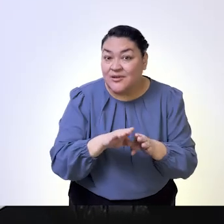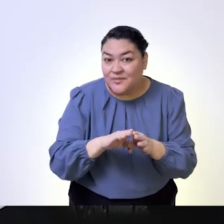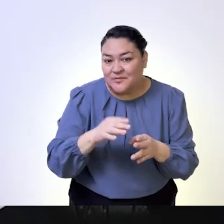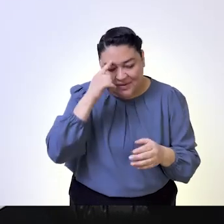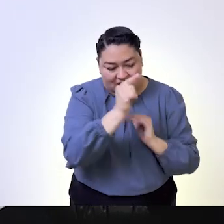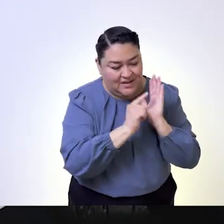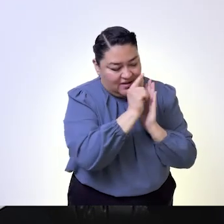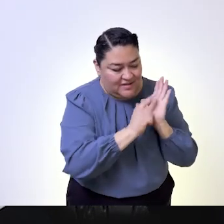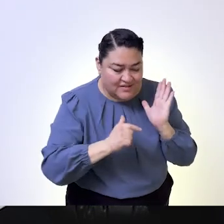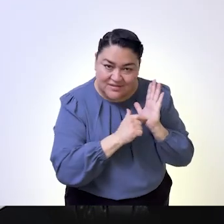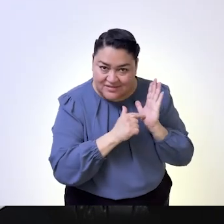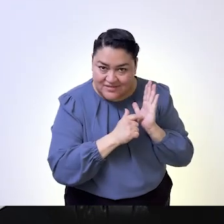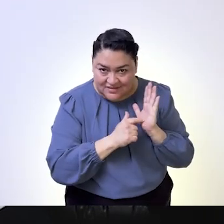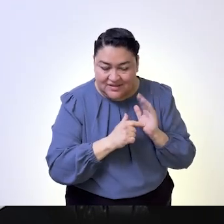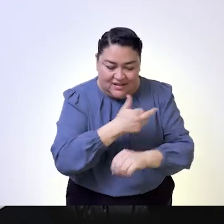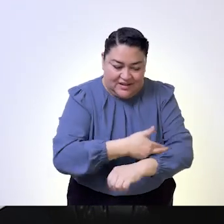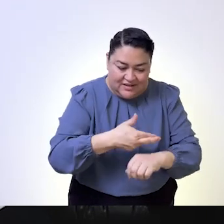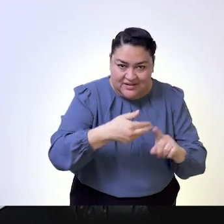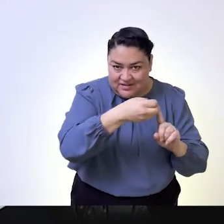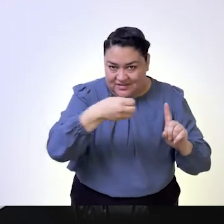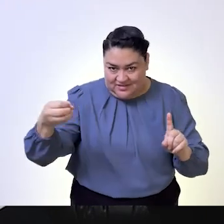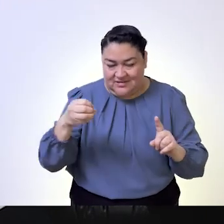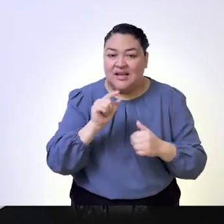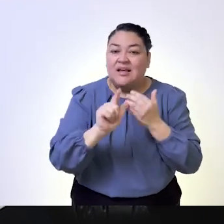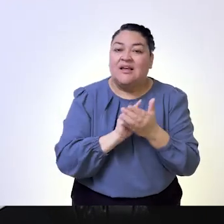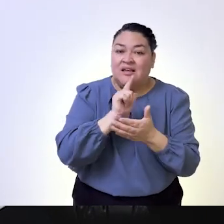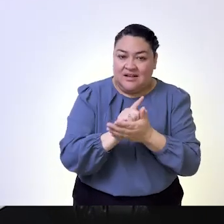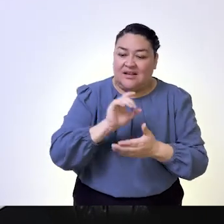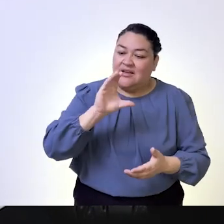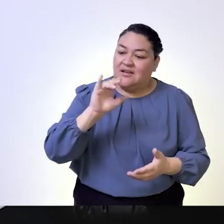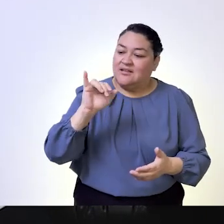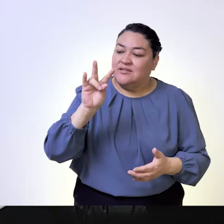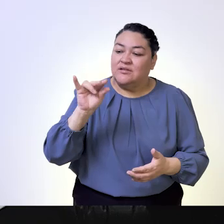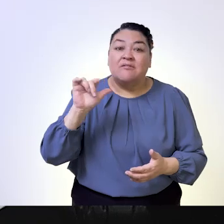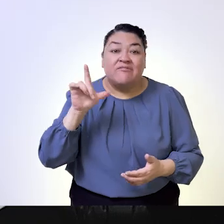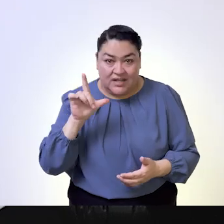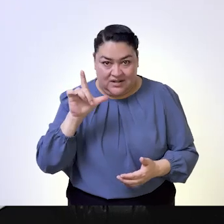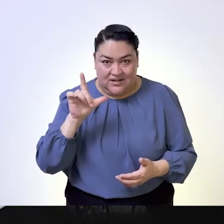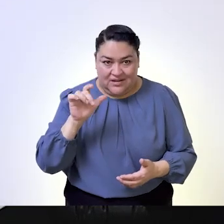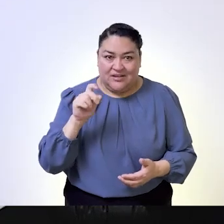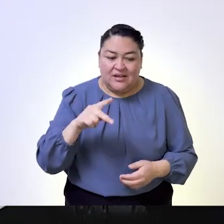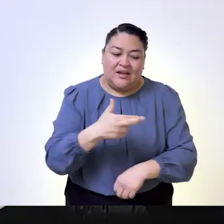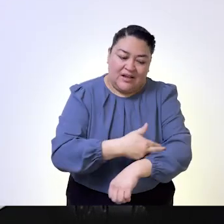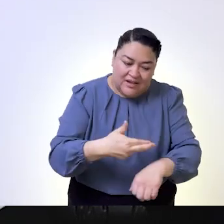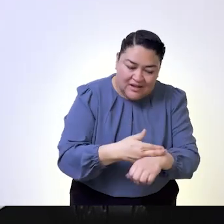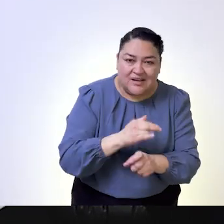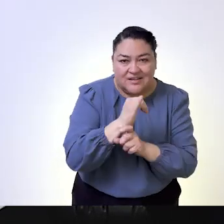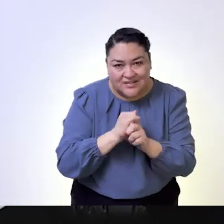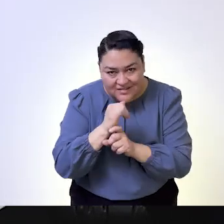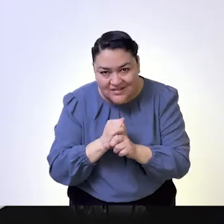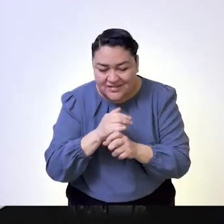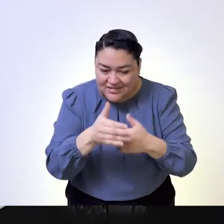supletoriedad que nos lleva la ley al Código Federal de Procedimientos Civiles. Es decir, se vuelve un procedimiento, yo